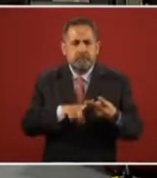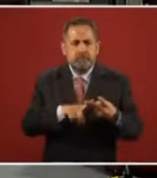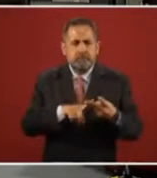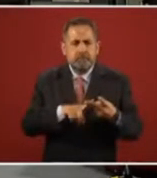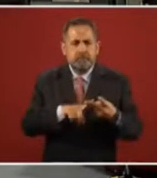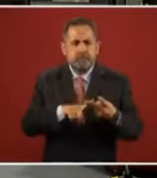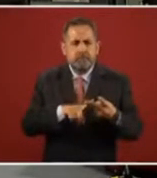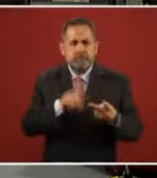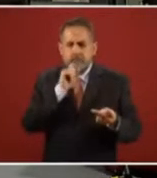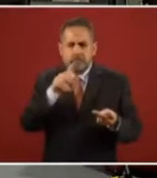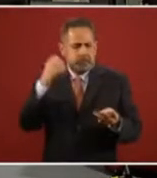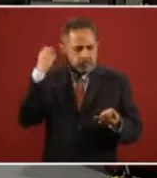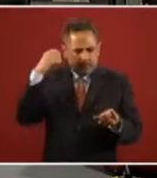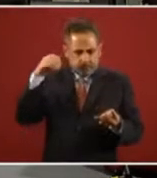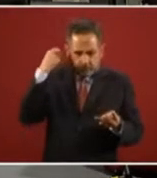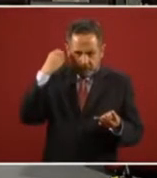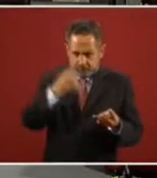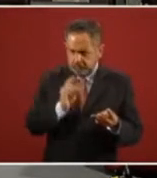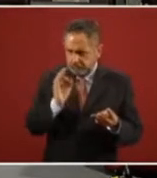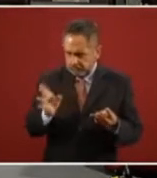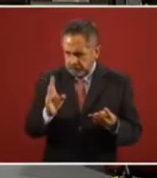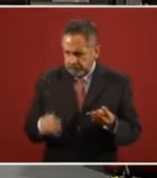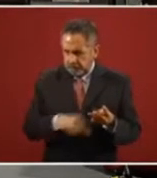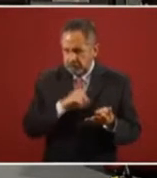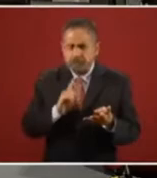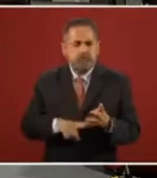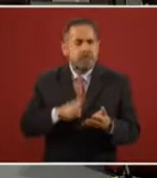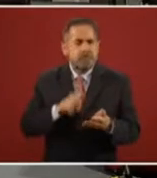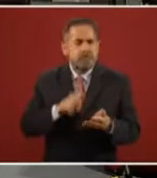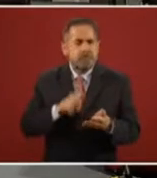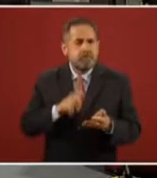oaxaca ya esto